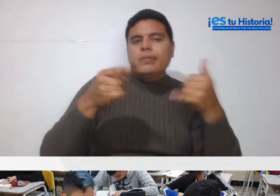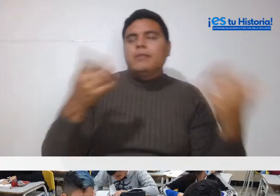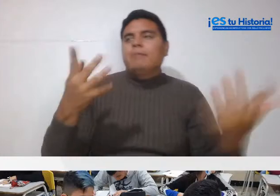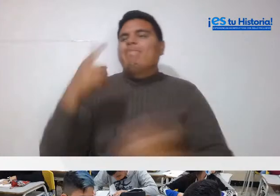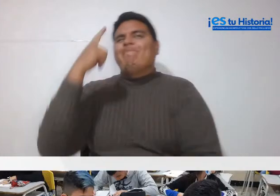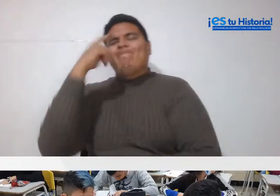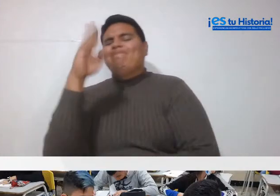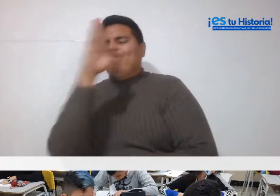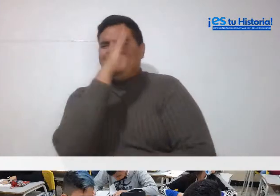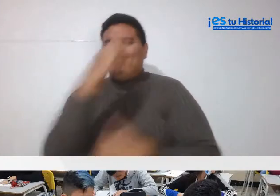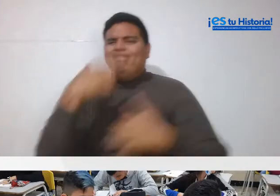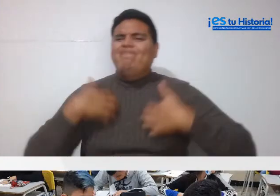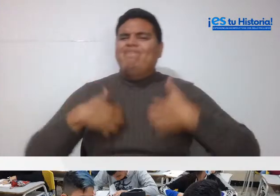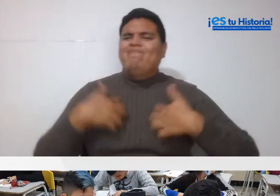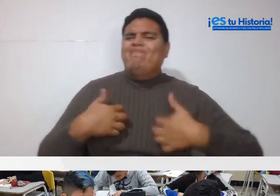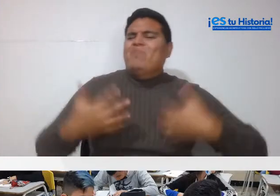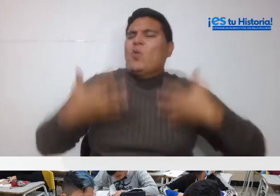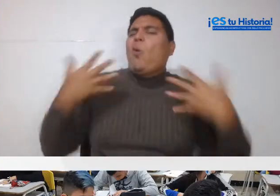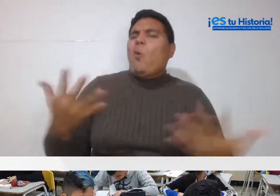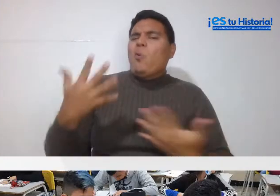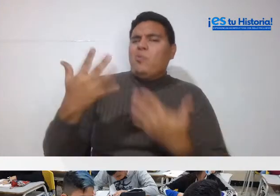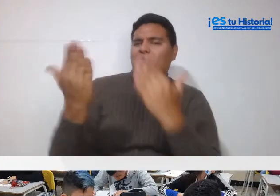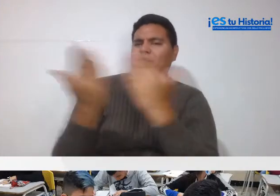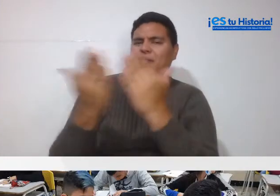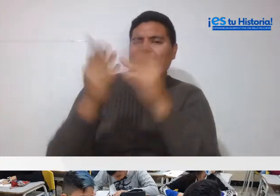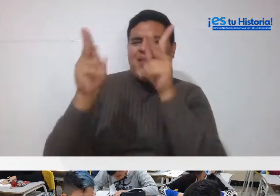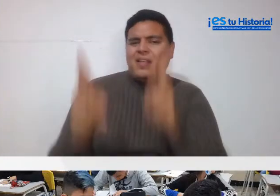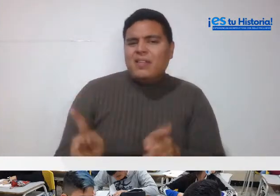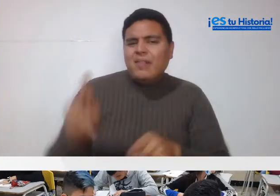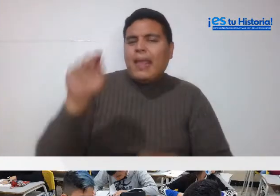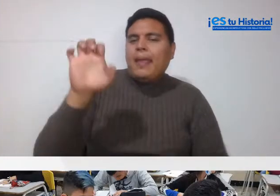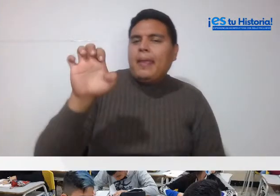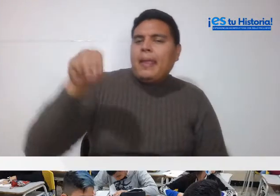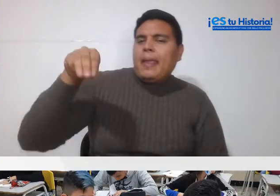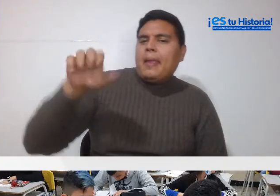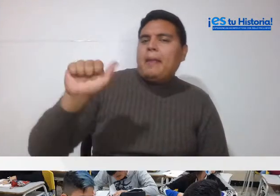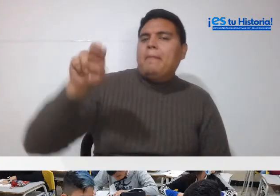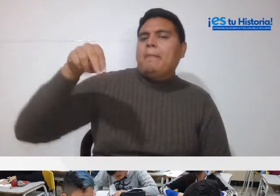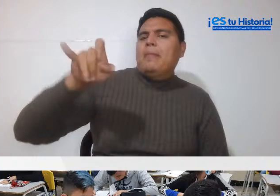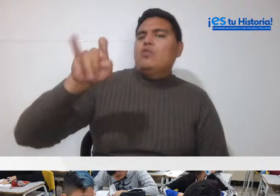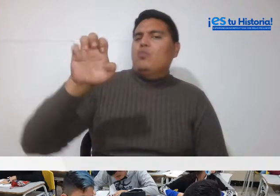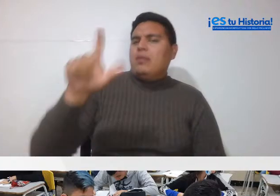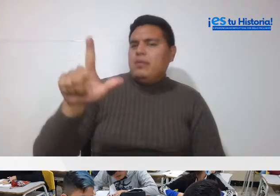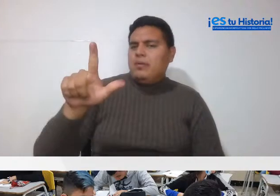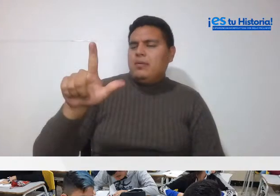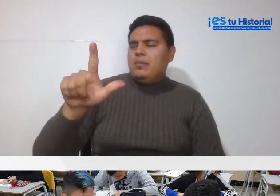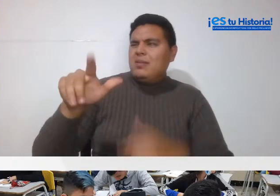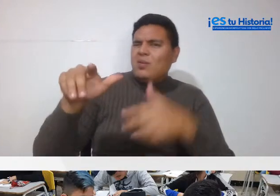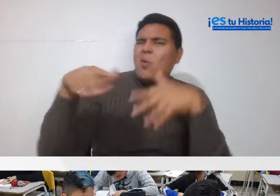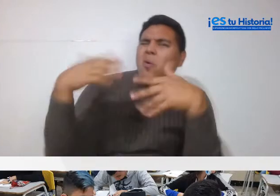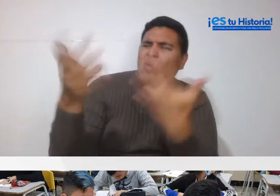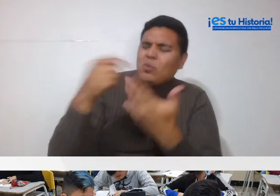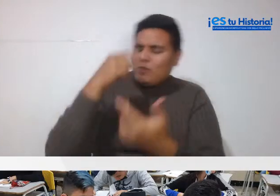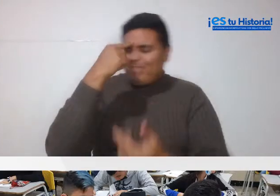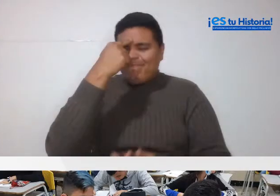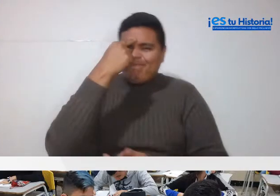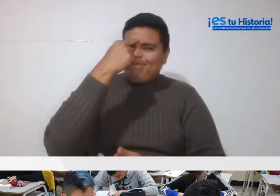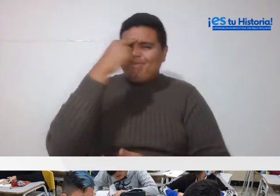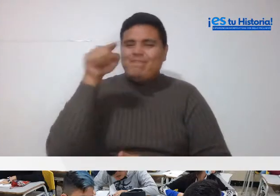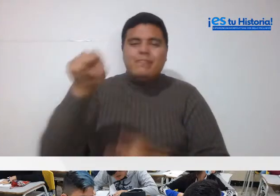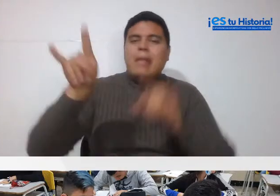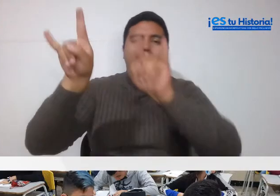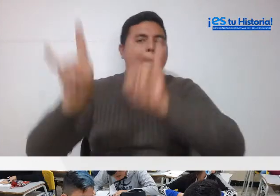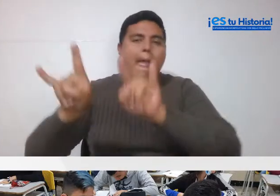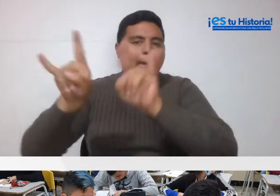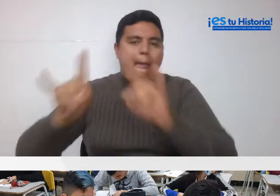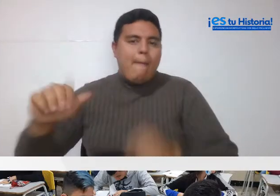momento no se encontraba en Roldanillo, no tenía conectividad, entonces con una compañerita de otro municipio, yo